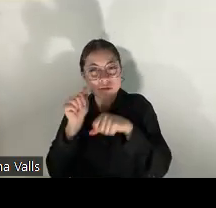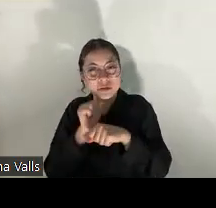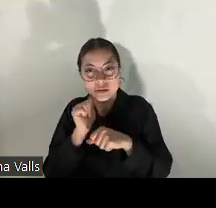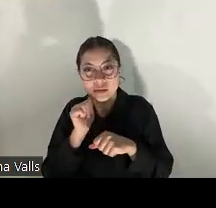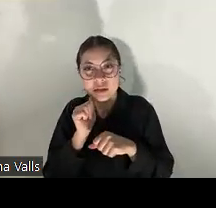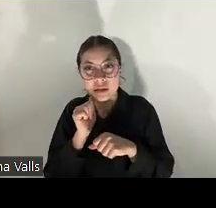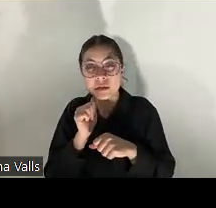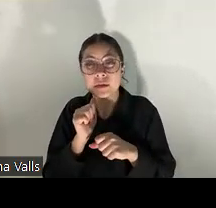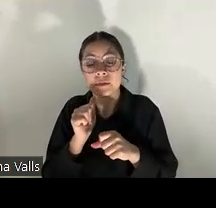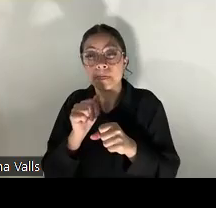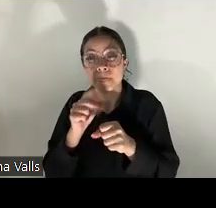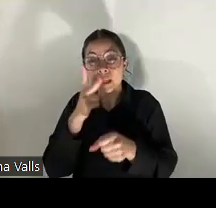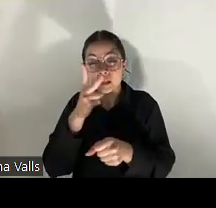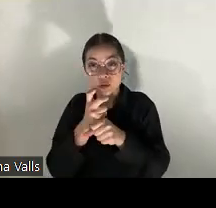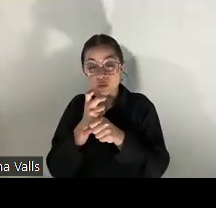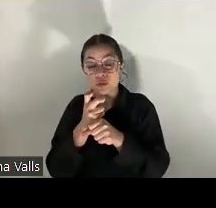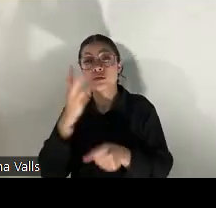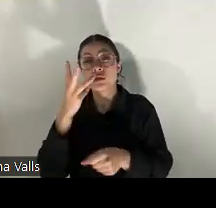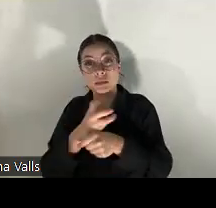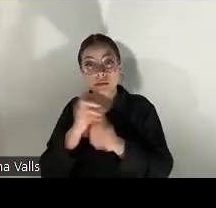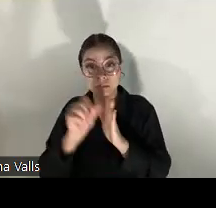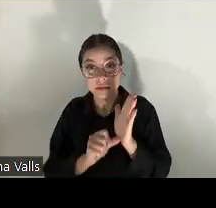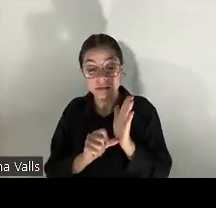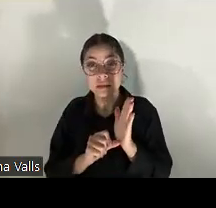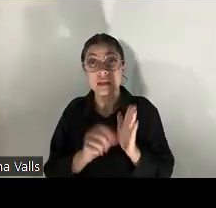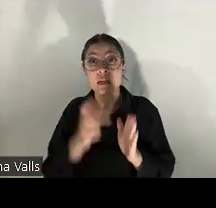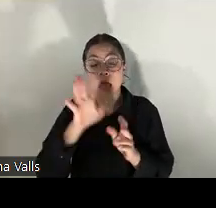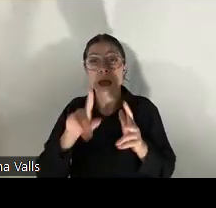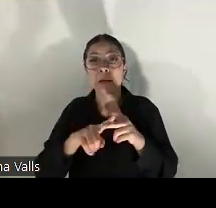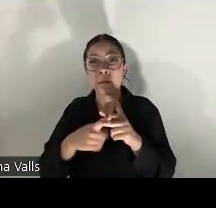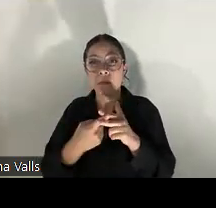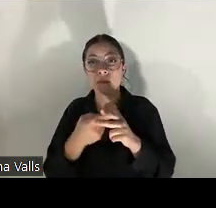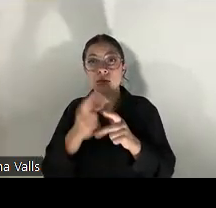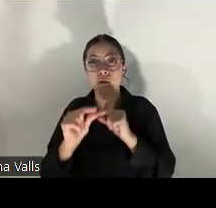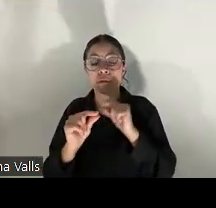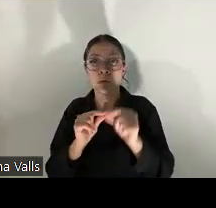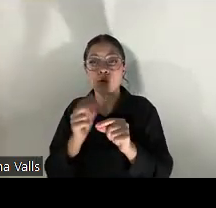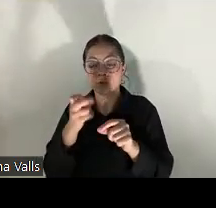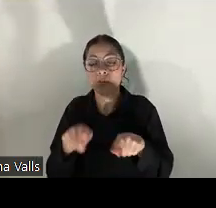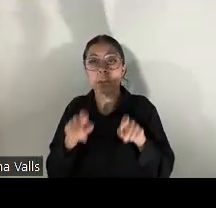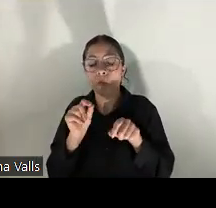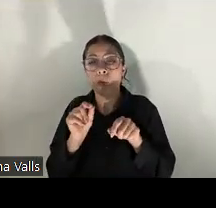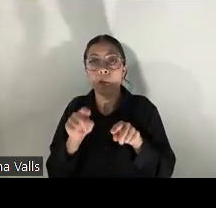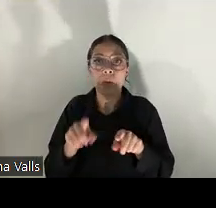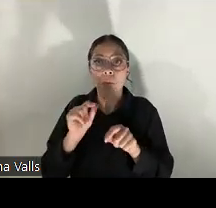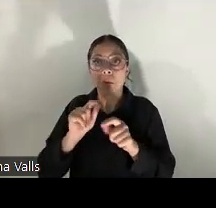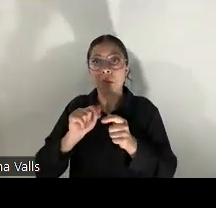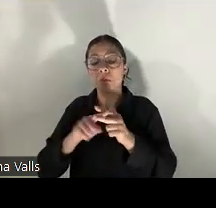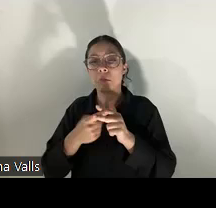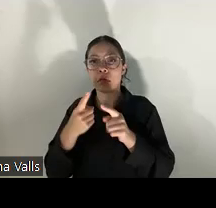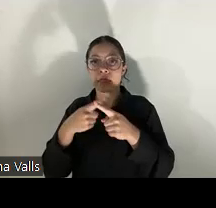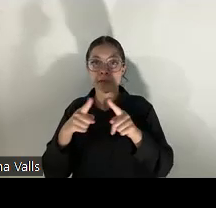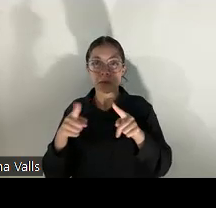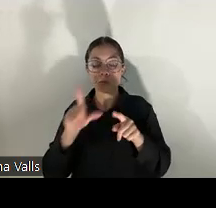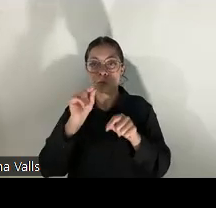Rumbo al segundo, tercer mes, vamos a ver que empieza a perder un poco de esta flexión y para el cuarto, quinto mes, sus piernas van a estar